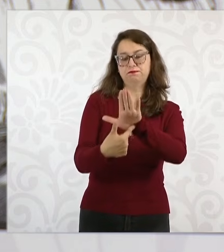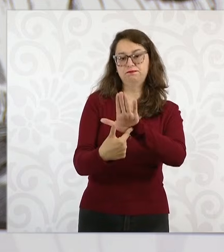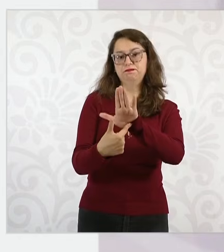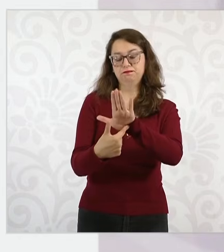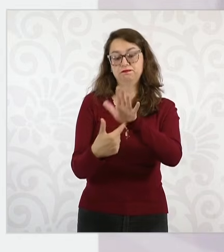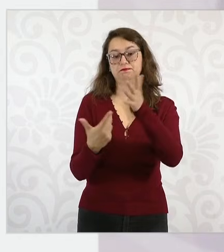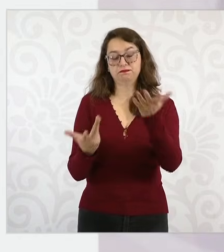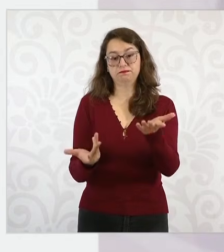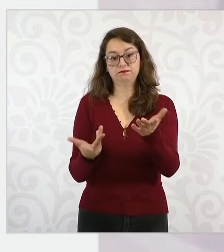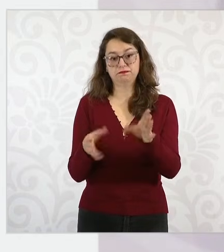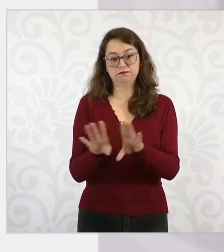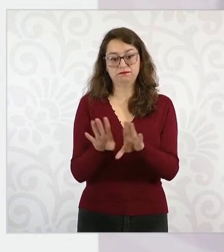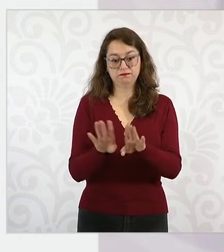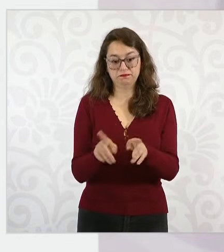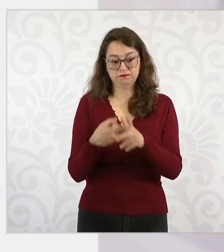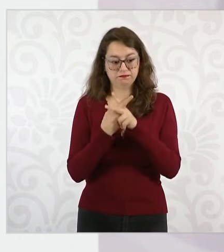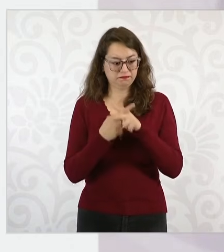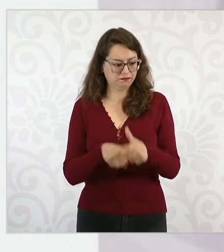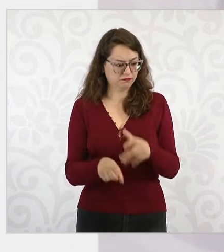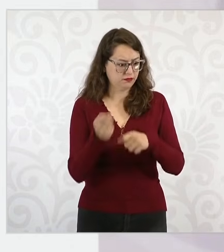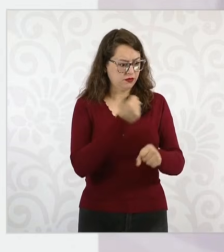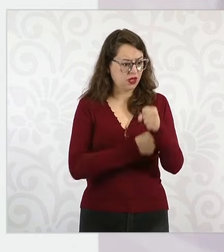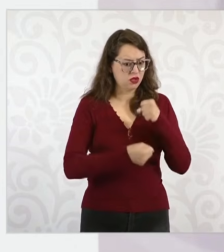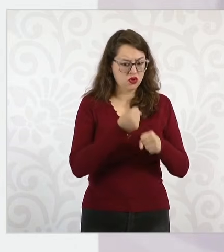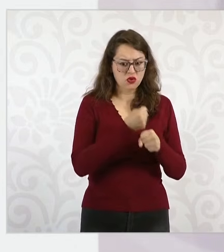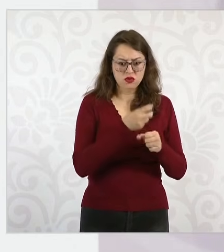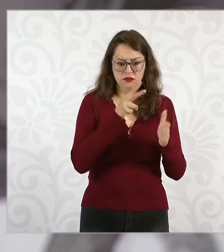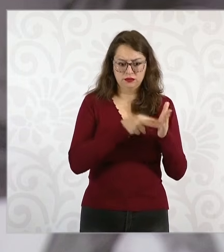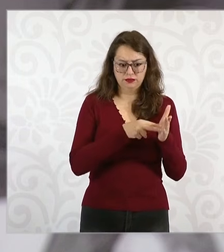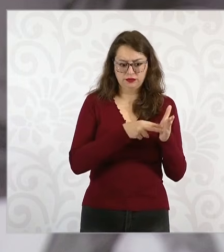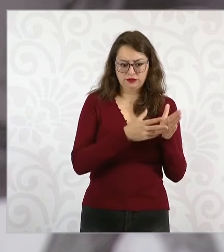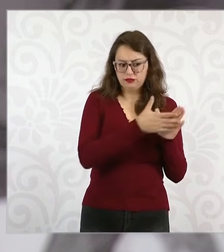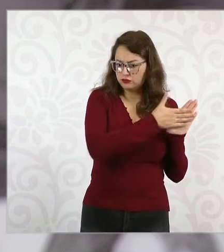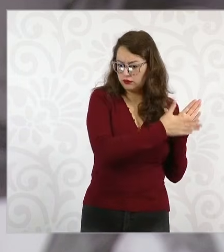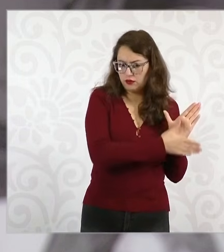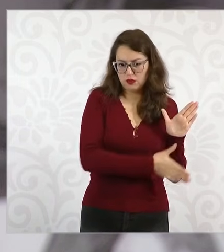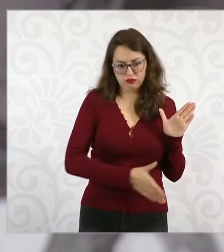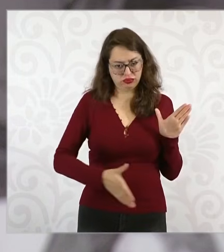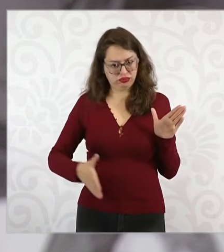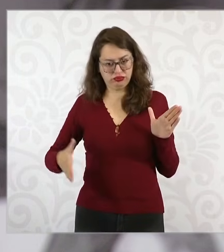Desde el 2000, por ejemplo, hasta la fecha.